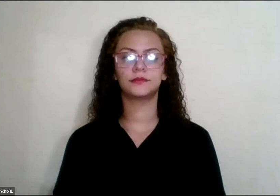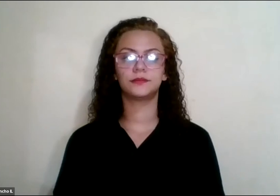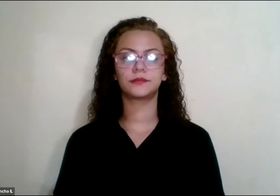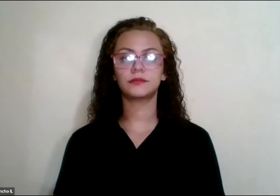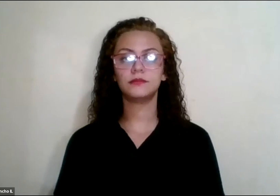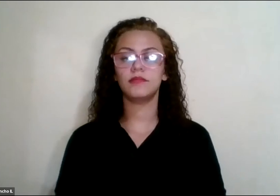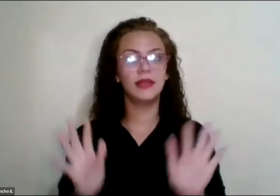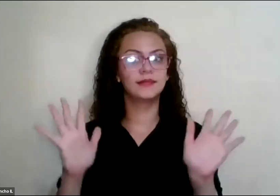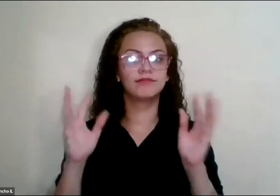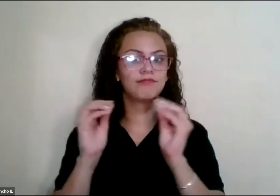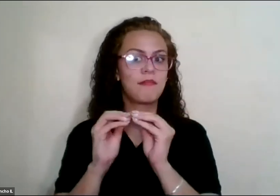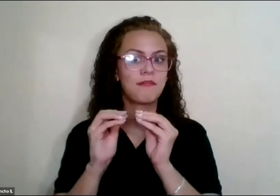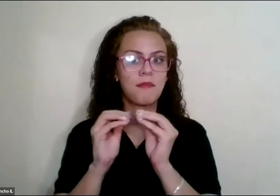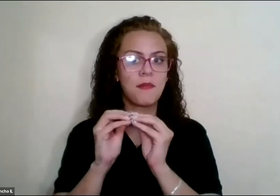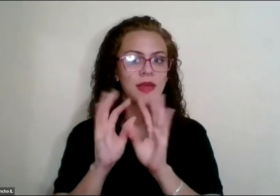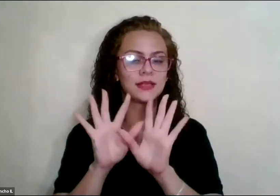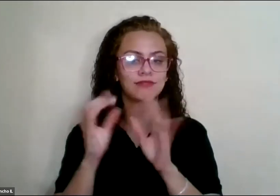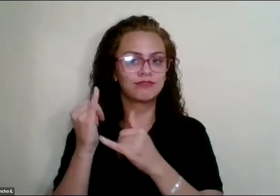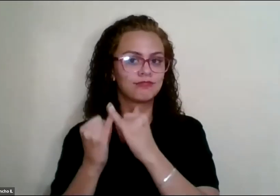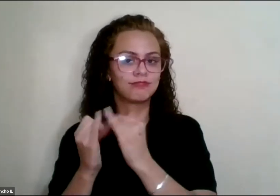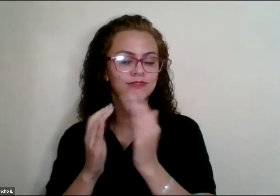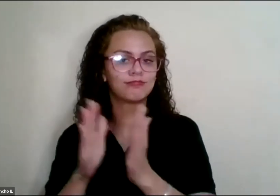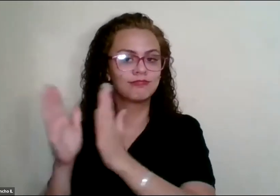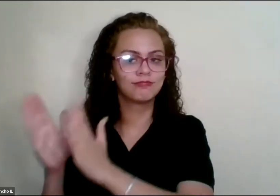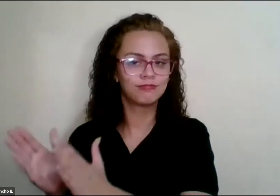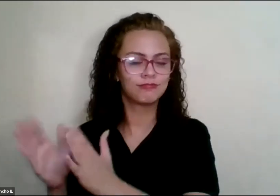Sin más preámbulo,